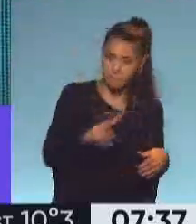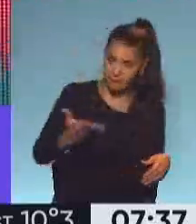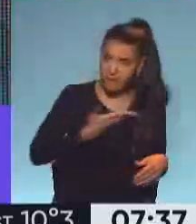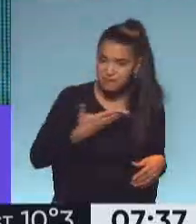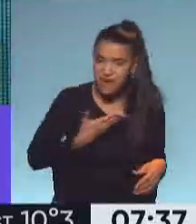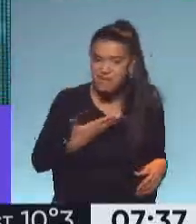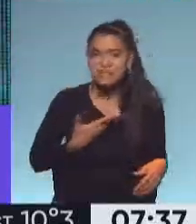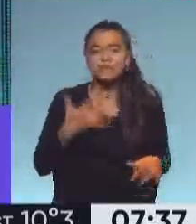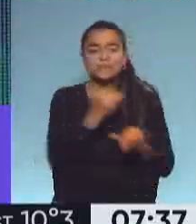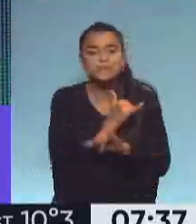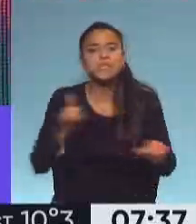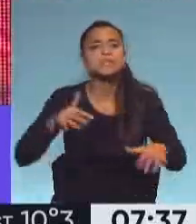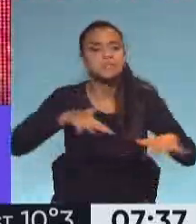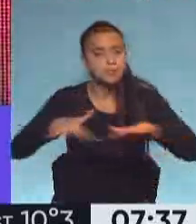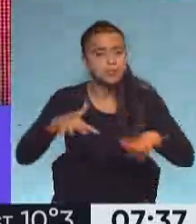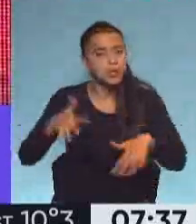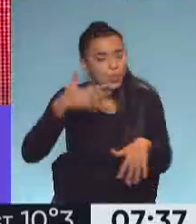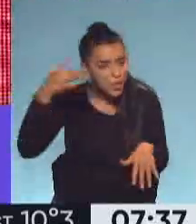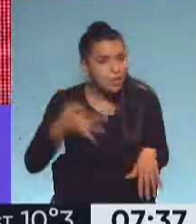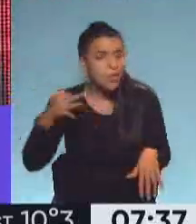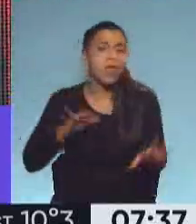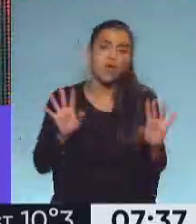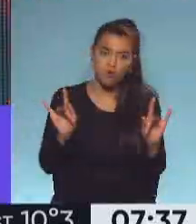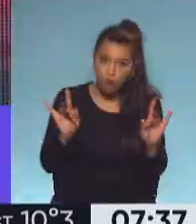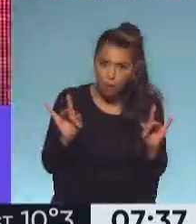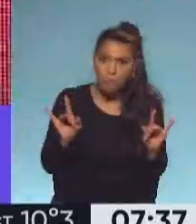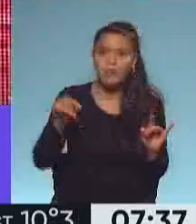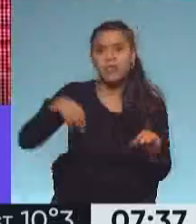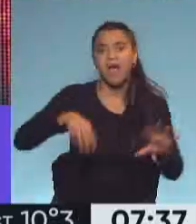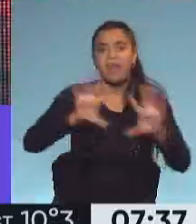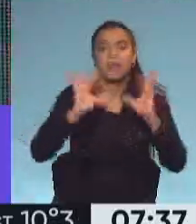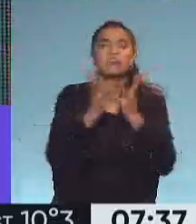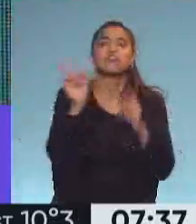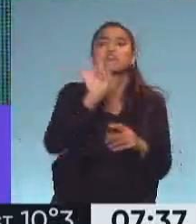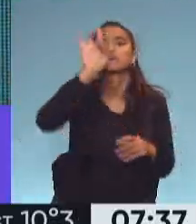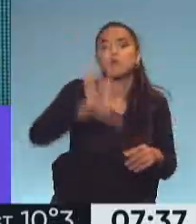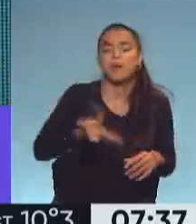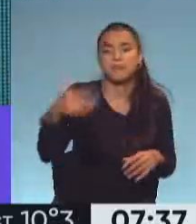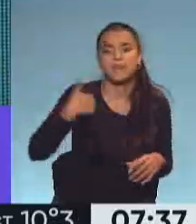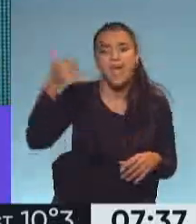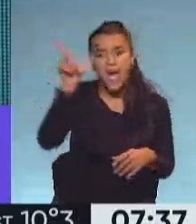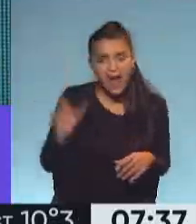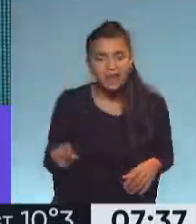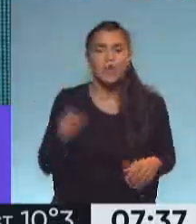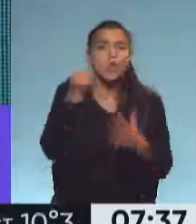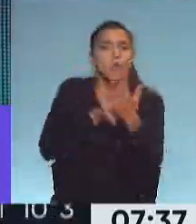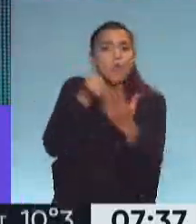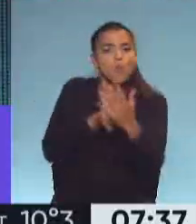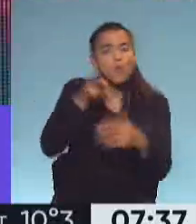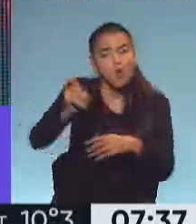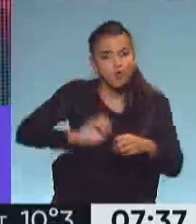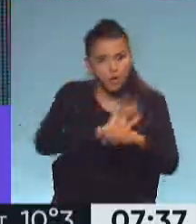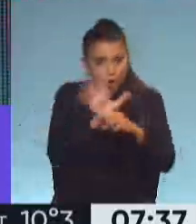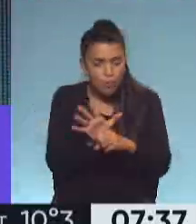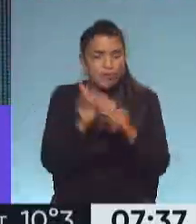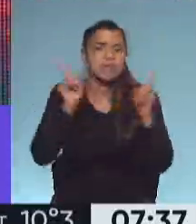está advirtiendo una situación realmente muy complicada en el planeta, no solamente en la República Argentina, en la lucha contra el COVID-19 por